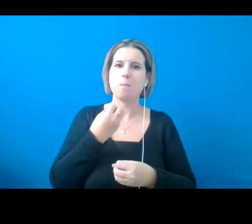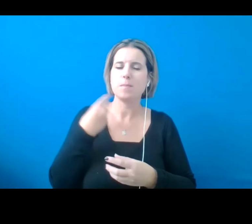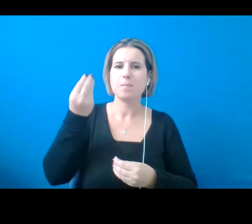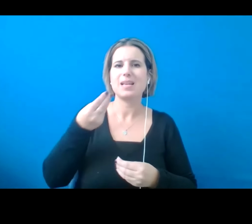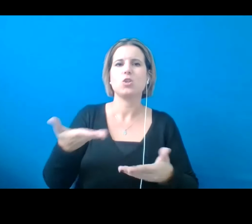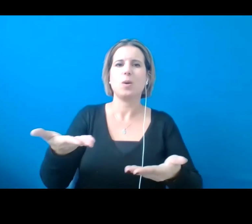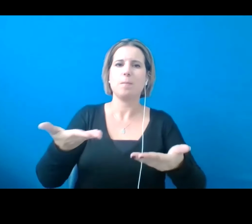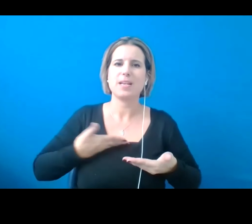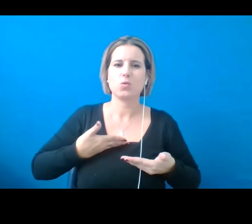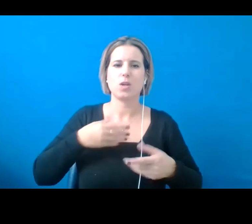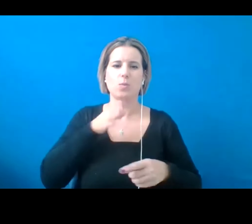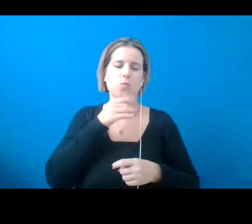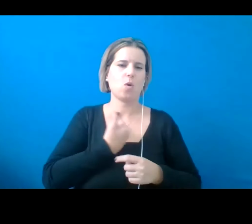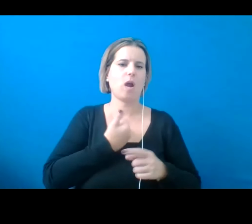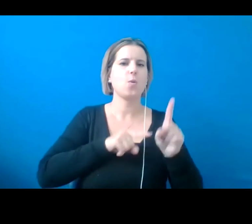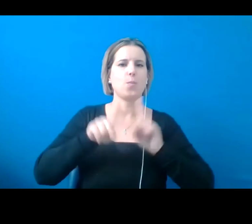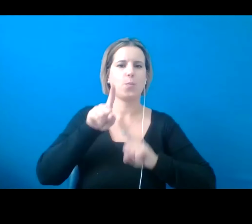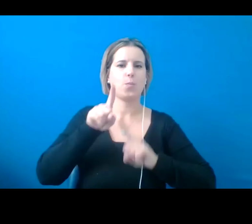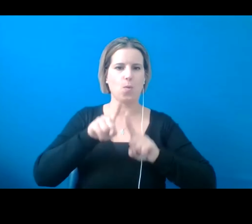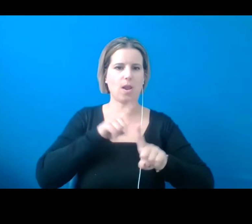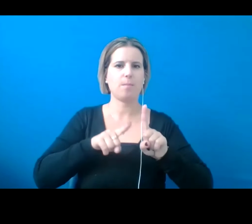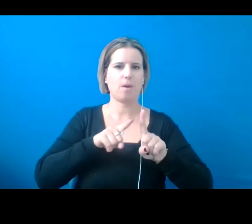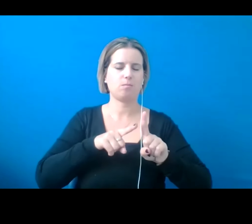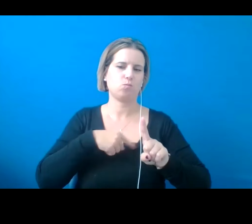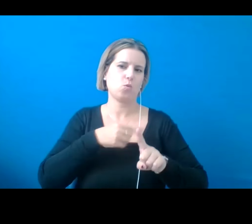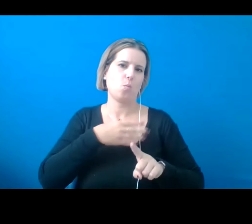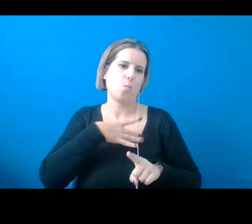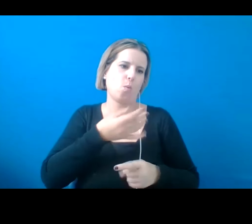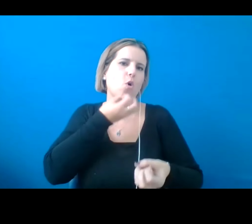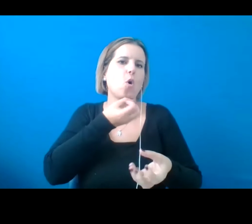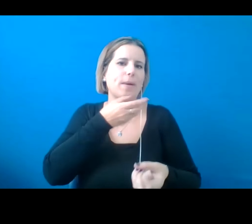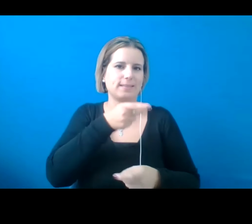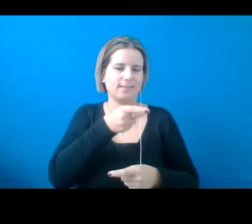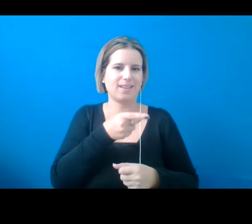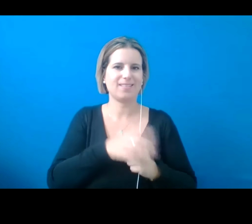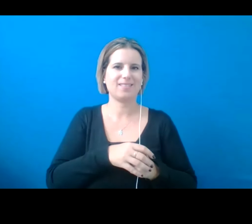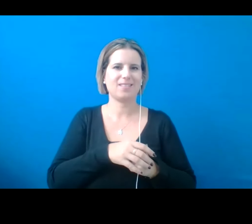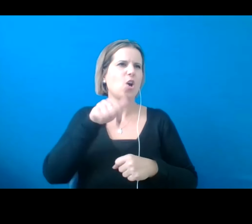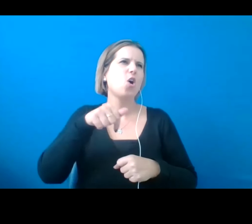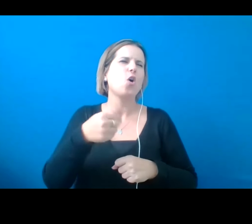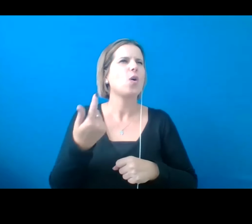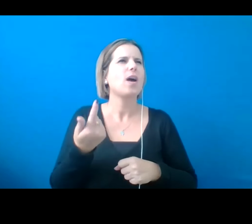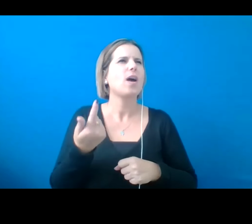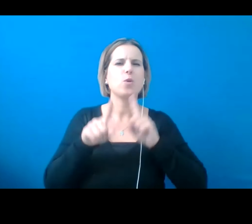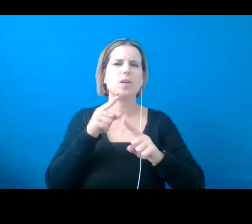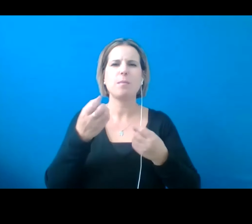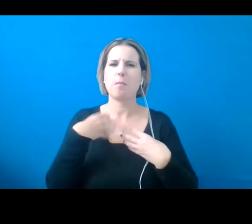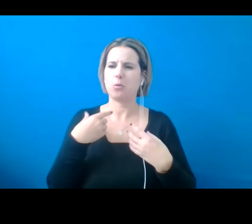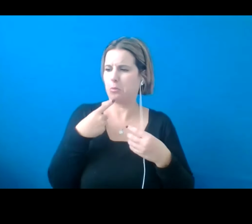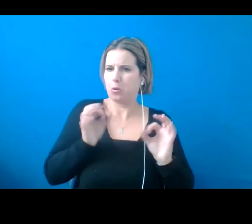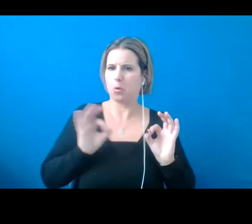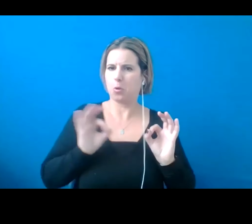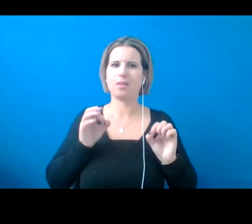porque cuando yo tengo un problema pues te lo puedo comentar y hoy qué problema me ha comentado y me dice ninguno